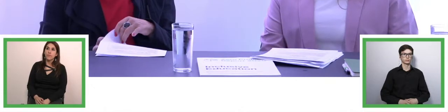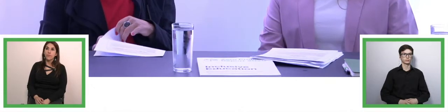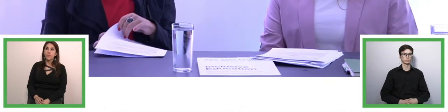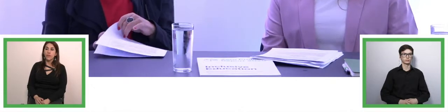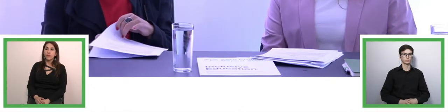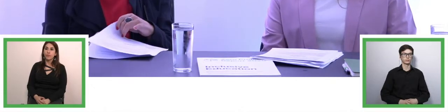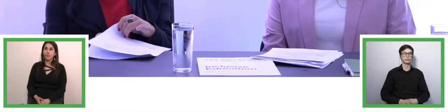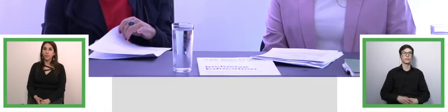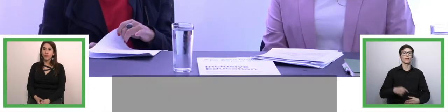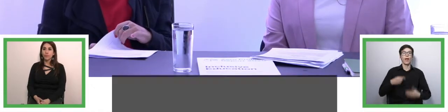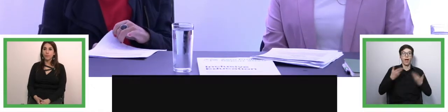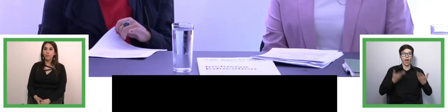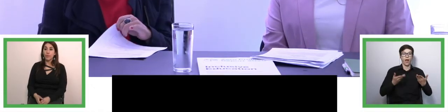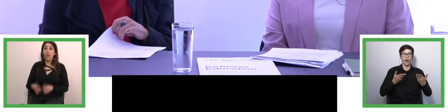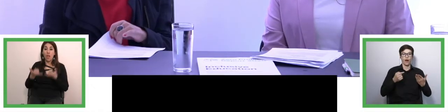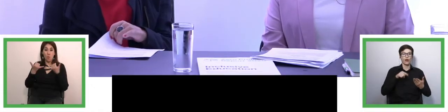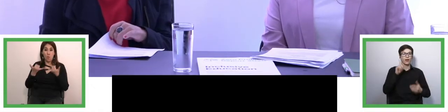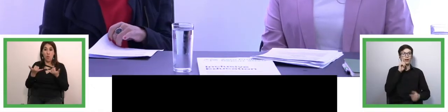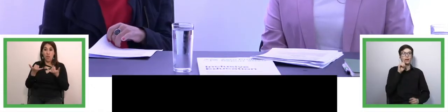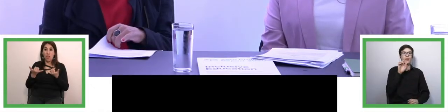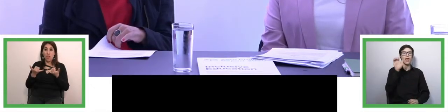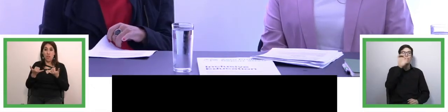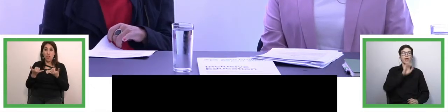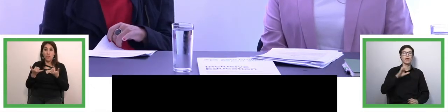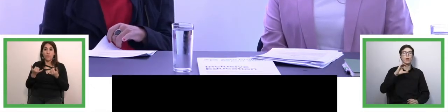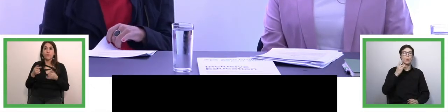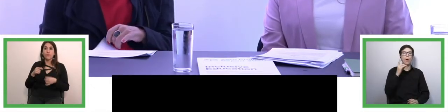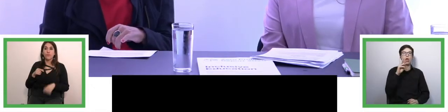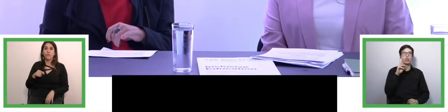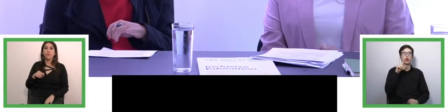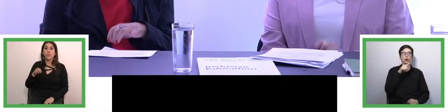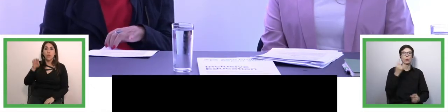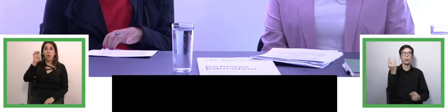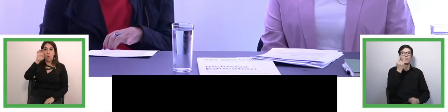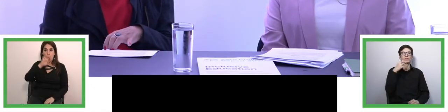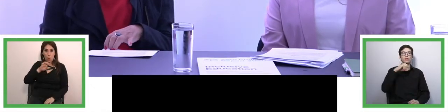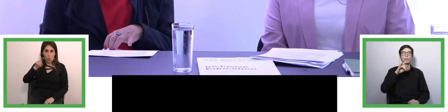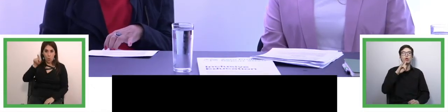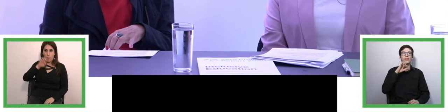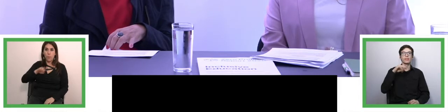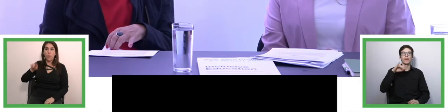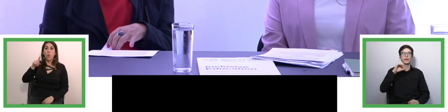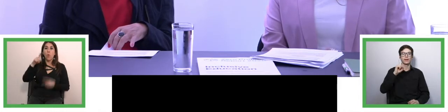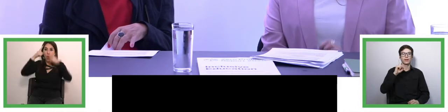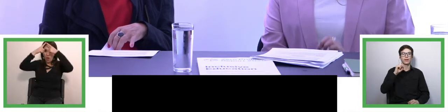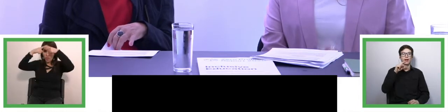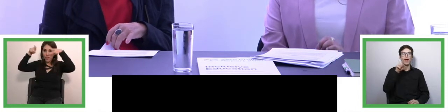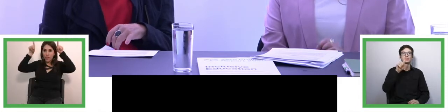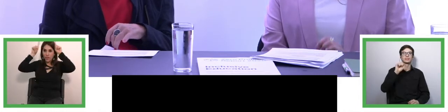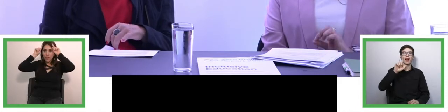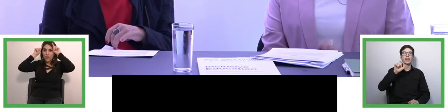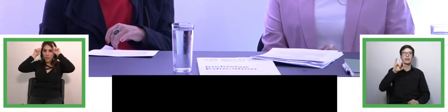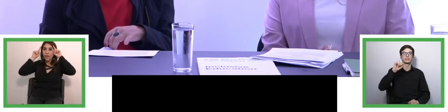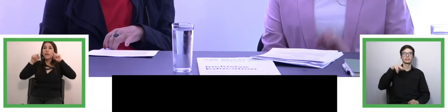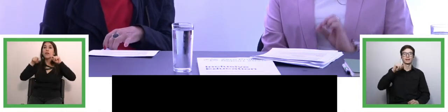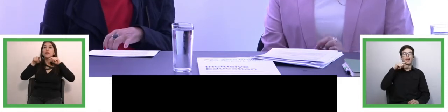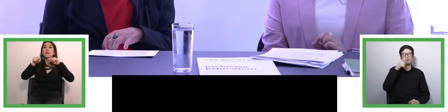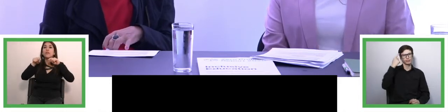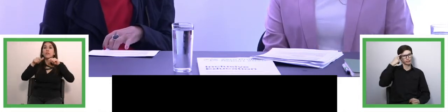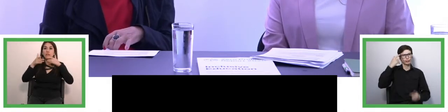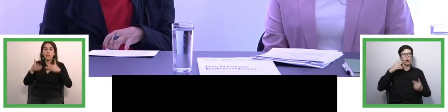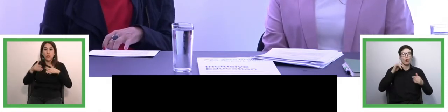Seguimos con Ecuador, Universidad Politécnica Salesiana, modelo de apoyo centrado en la persona para